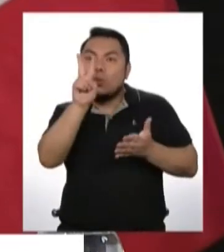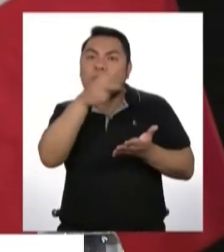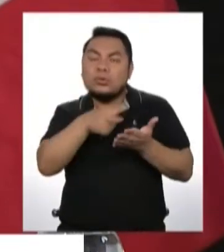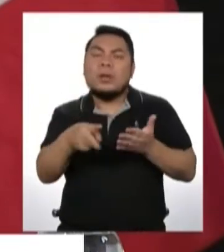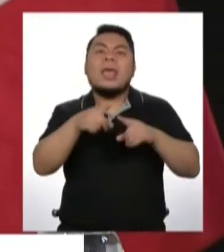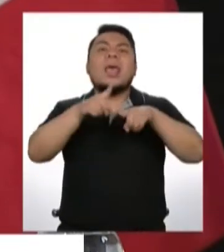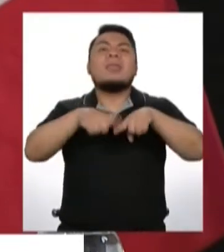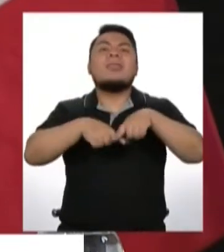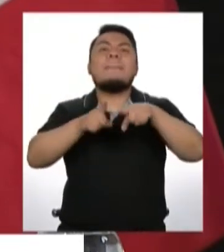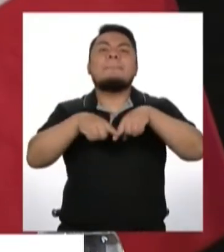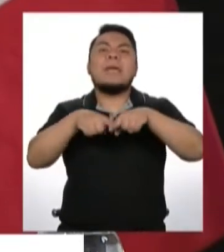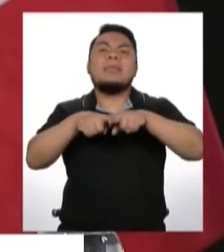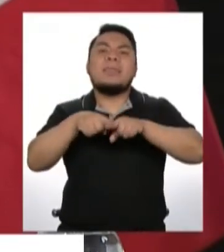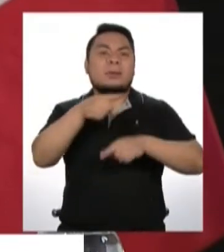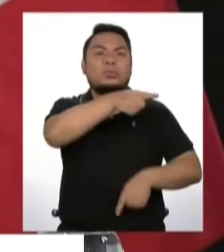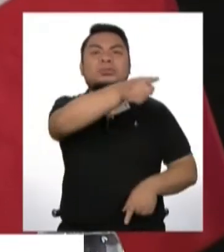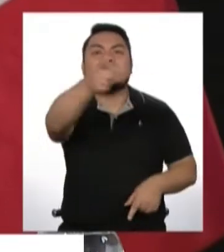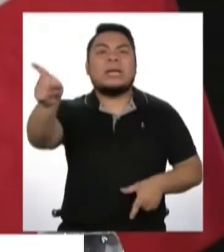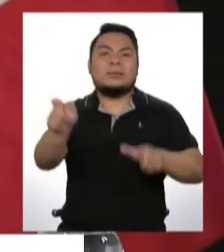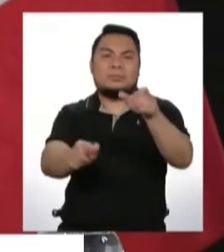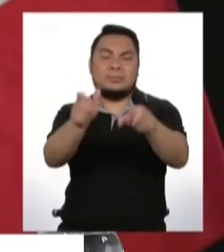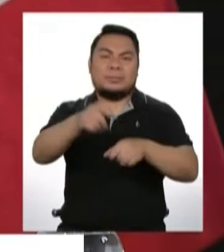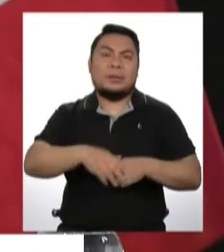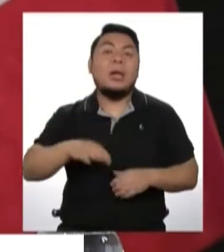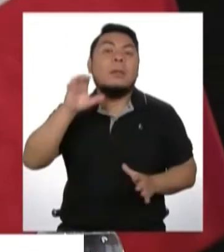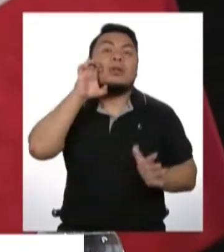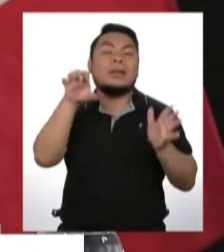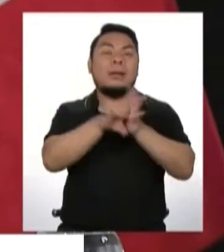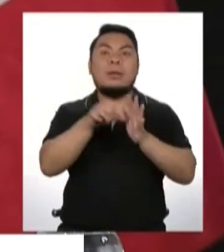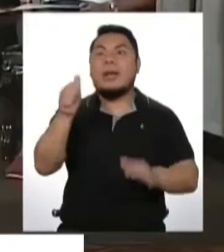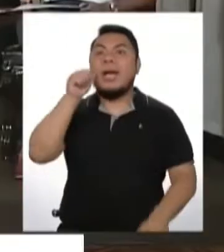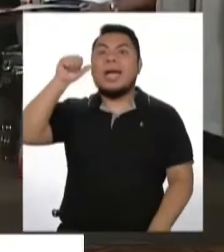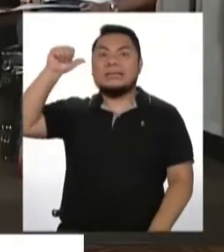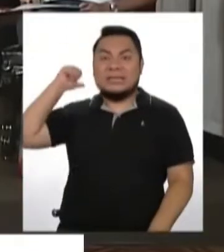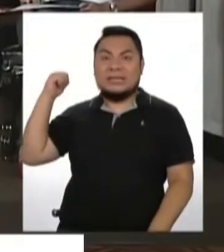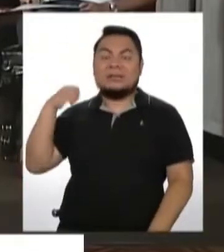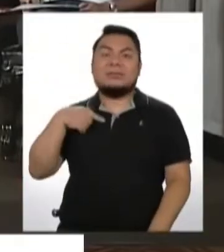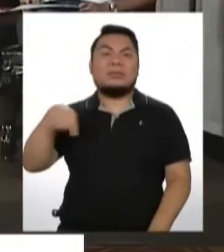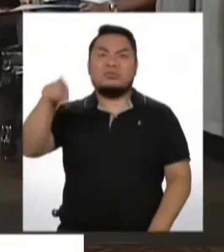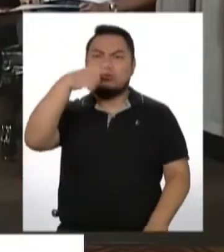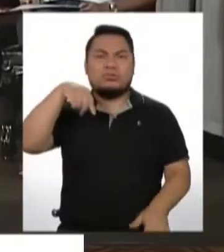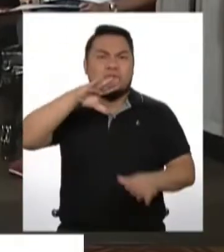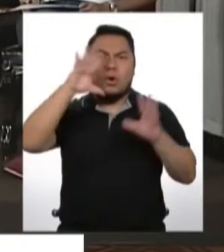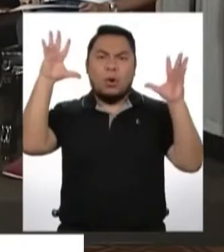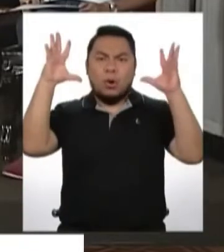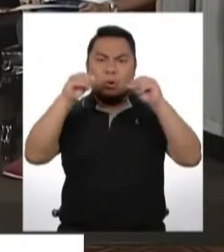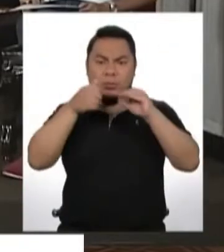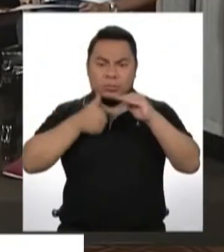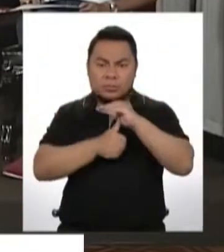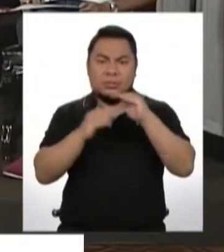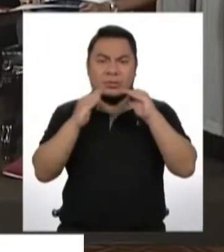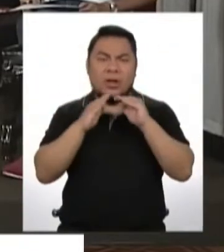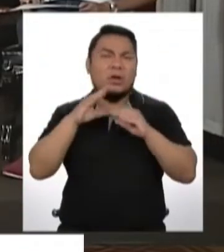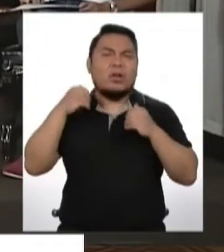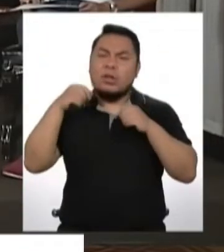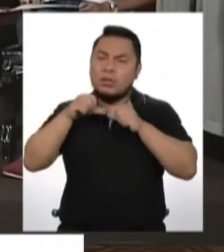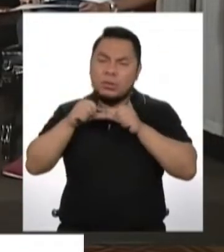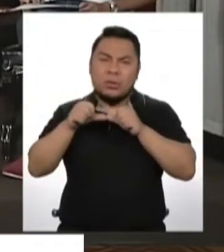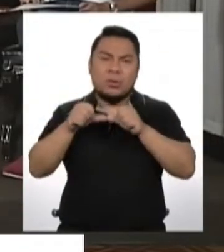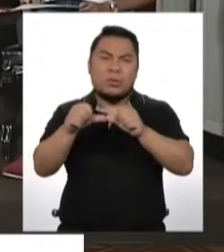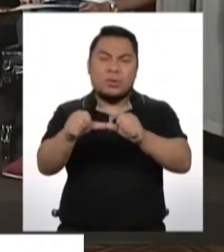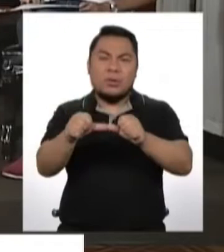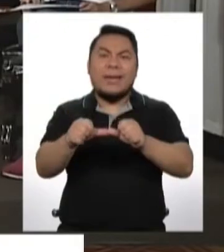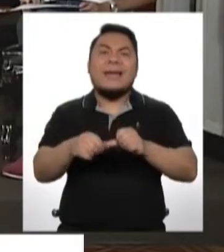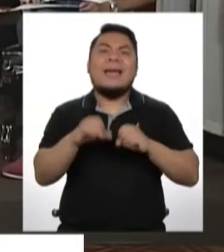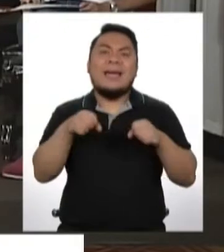respeta, como por ejemplo ayer, la inmovilización todo el día, con una semana es suficiente para llegar a la